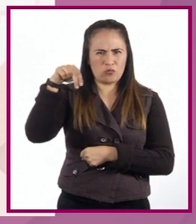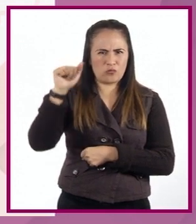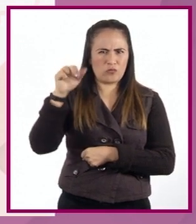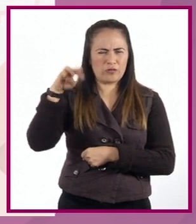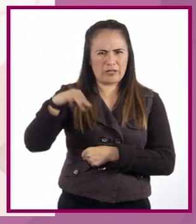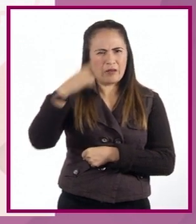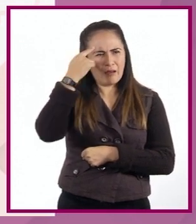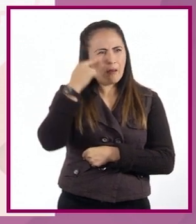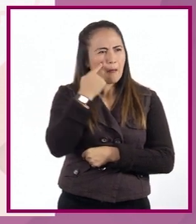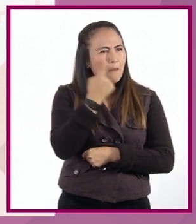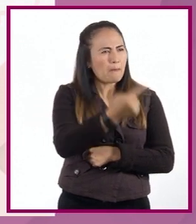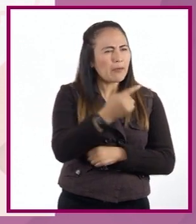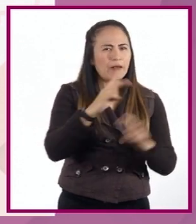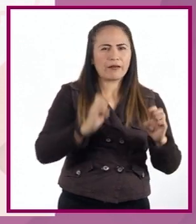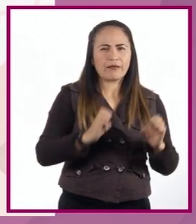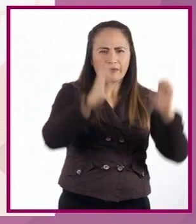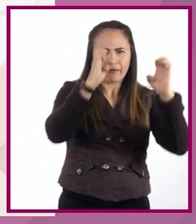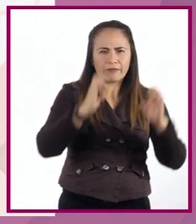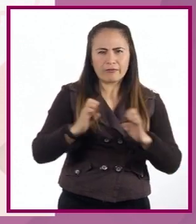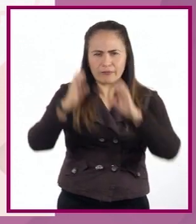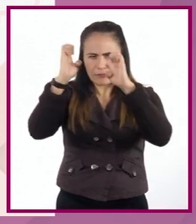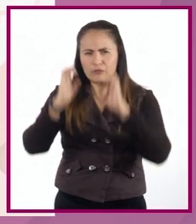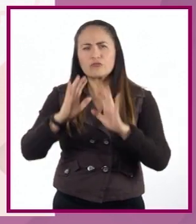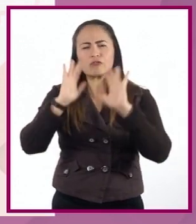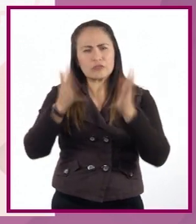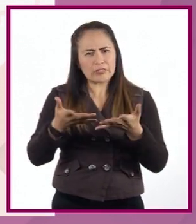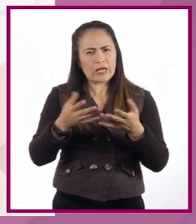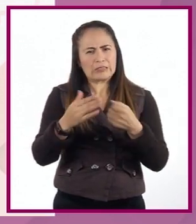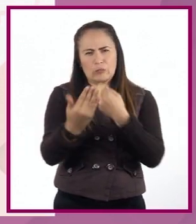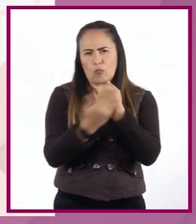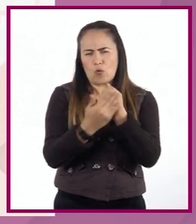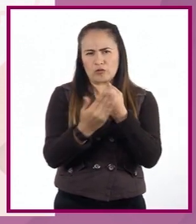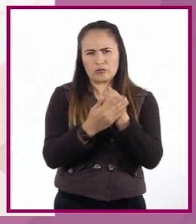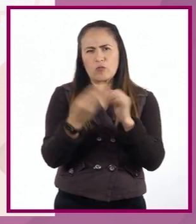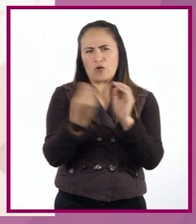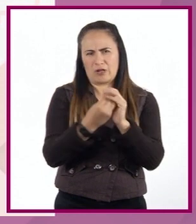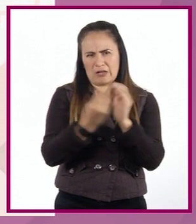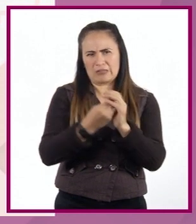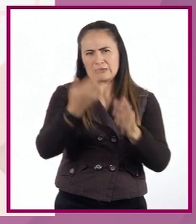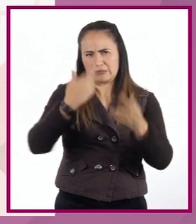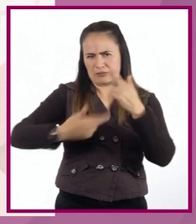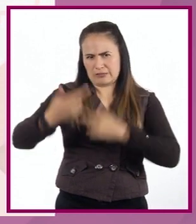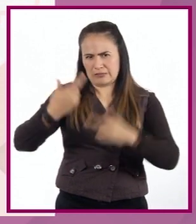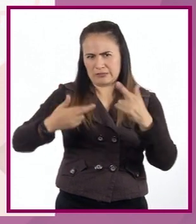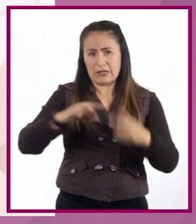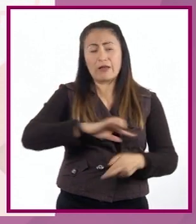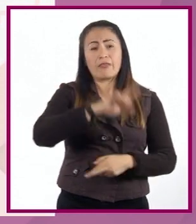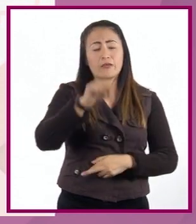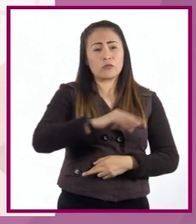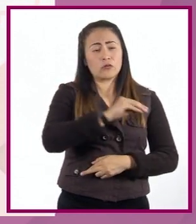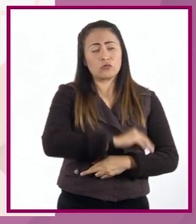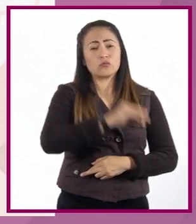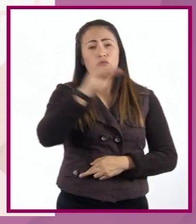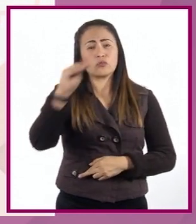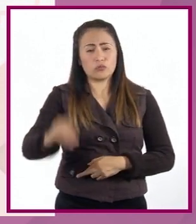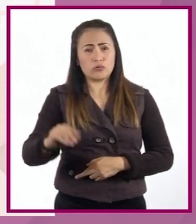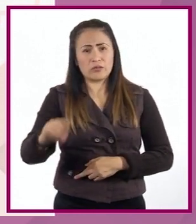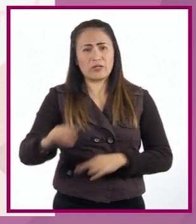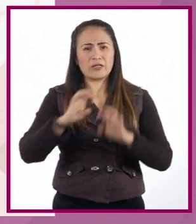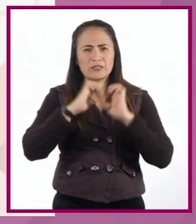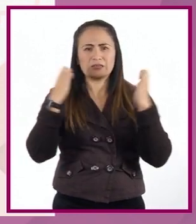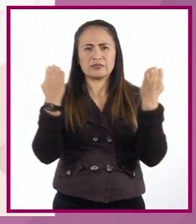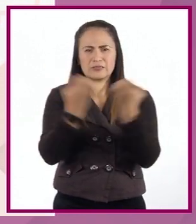los edificios estén listos para reiniciar clases. Después, se trasladó al Estadio Olímpico para reunirse